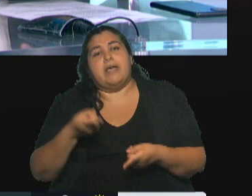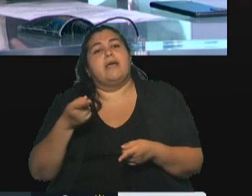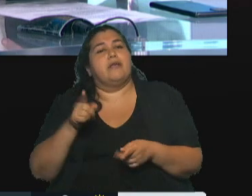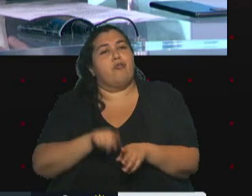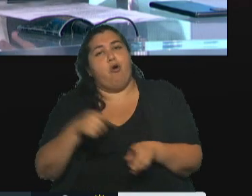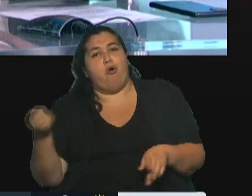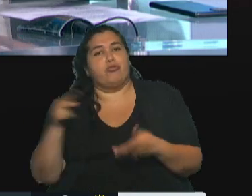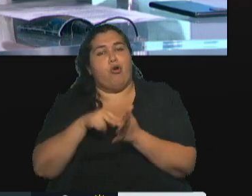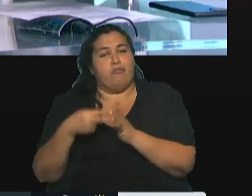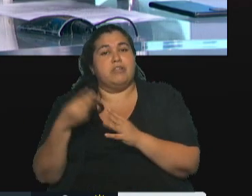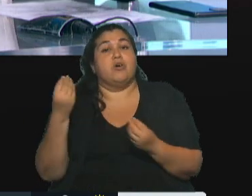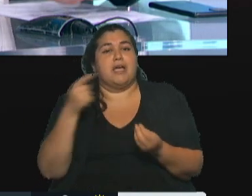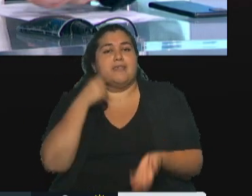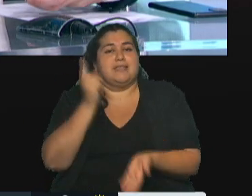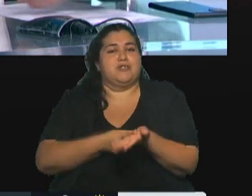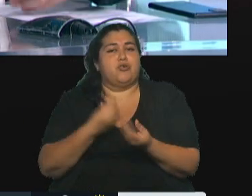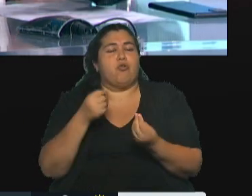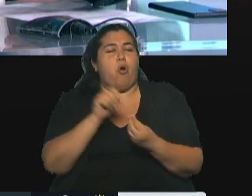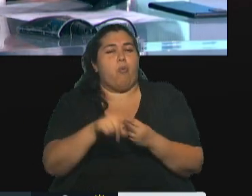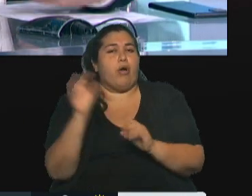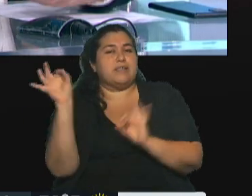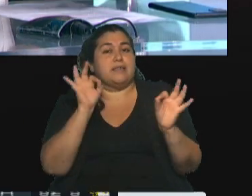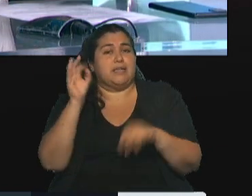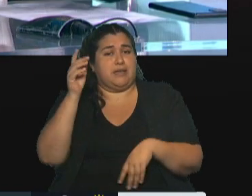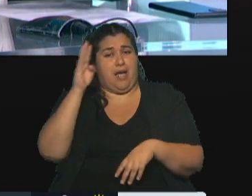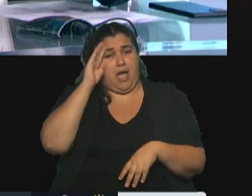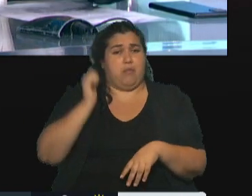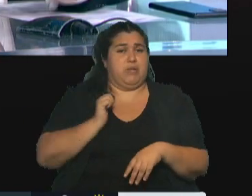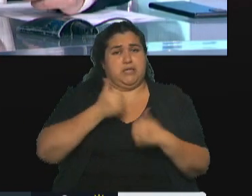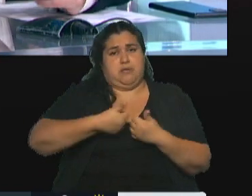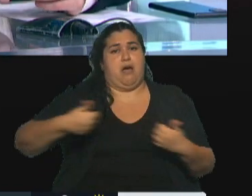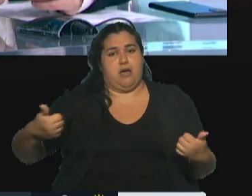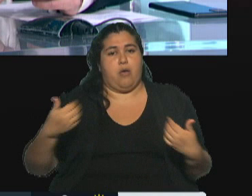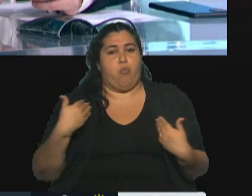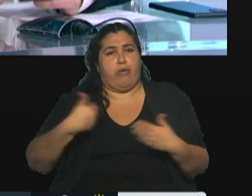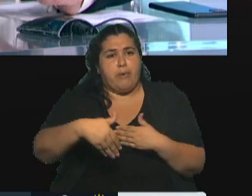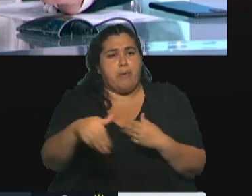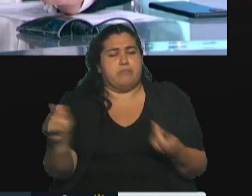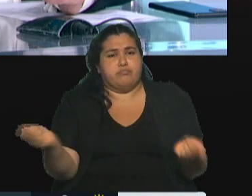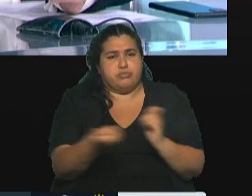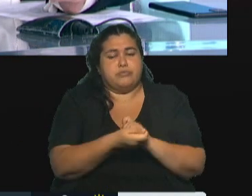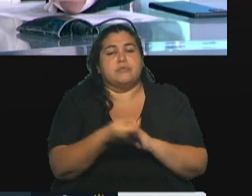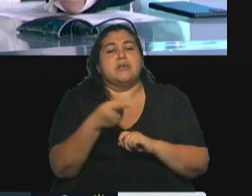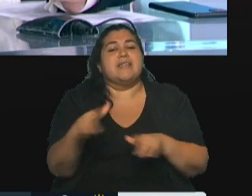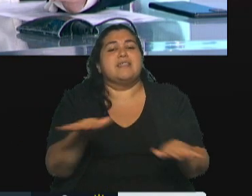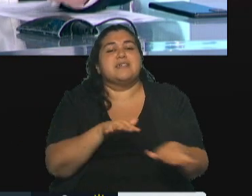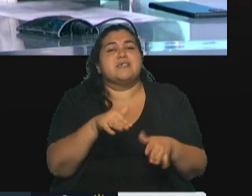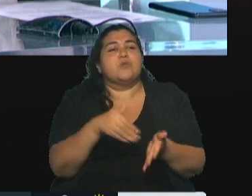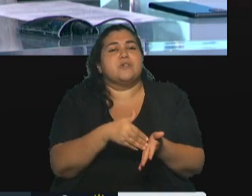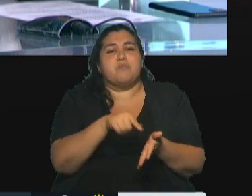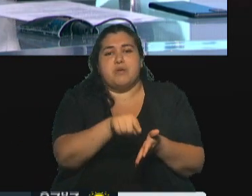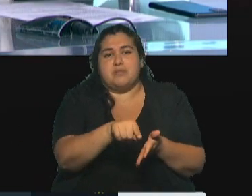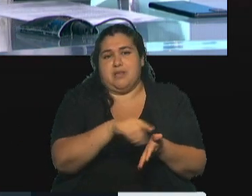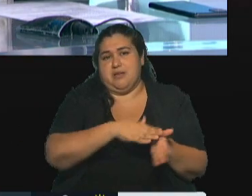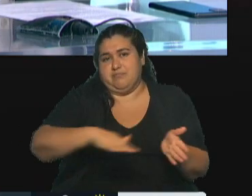o hay una decisión en términos de estrategia militar en la región que puede verse modificada en función de lo que suceda en este lugar